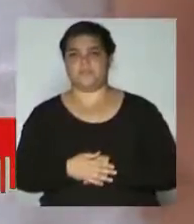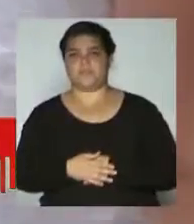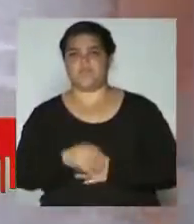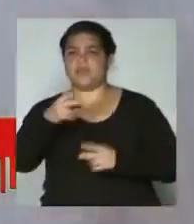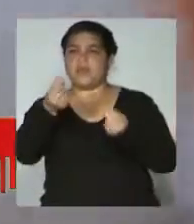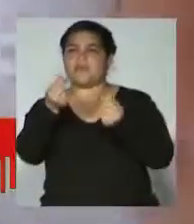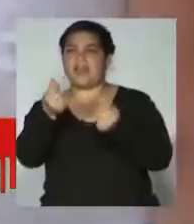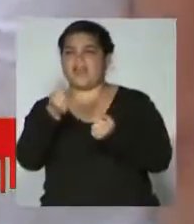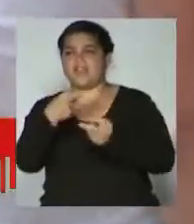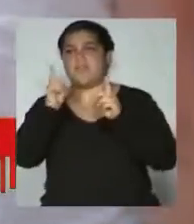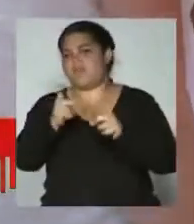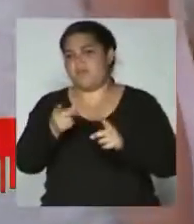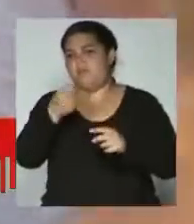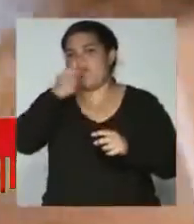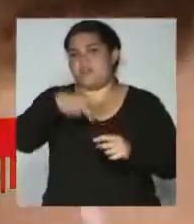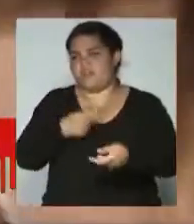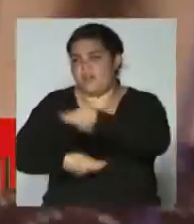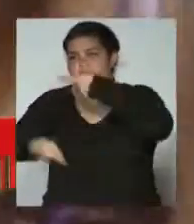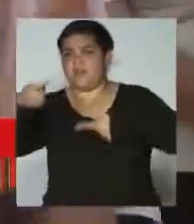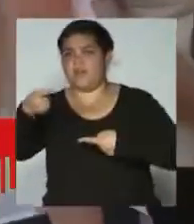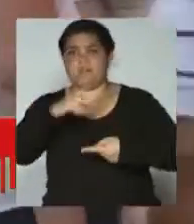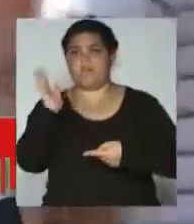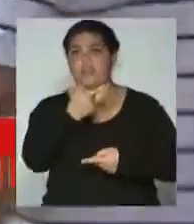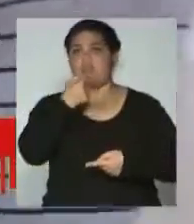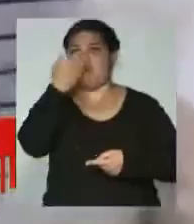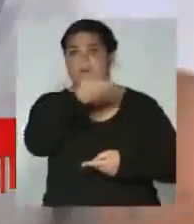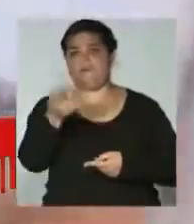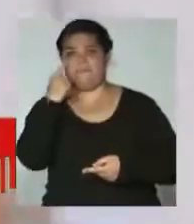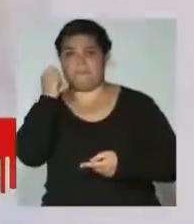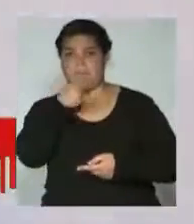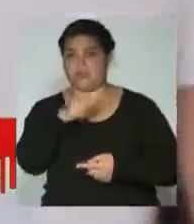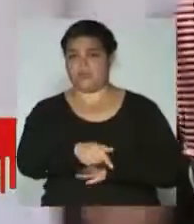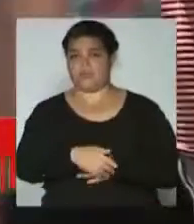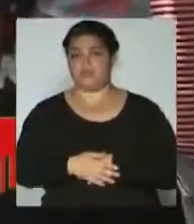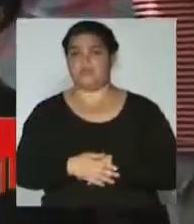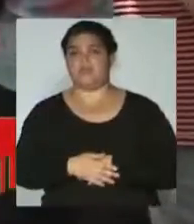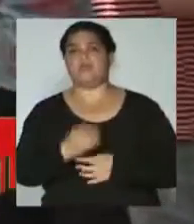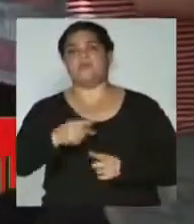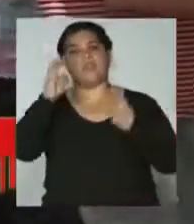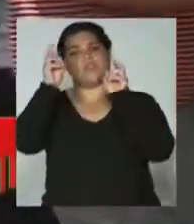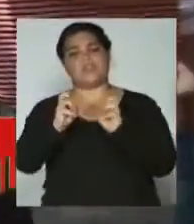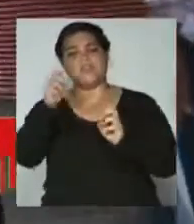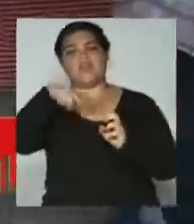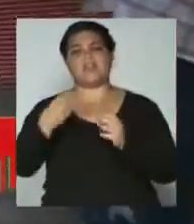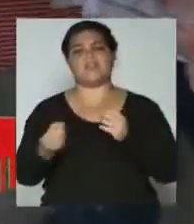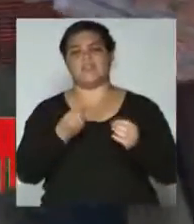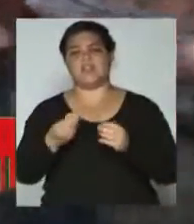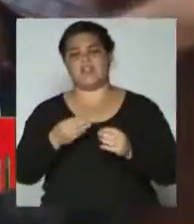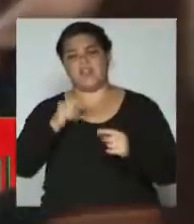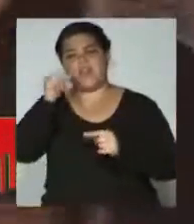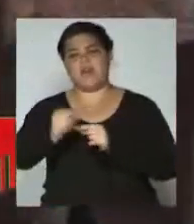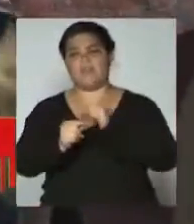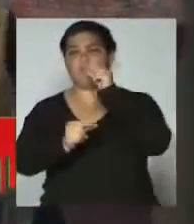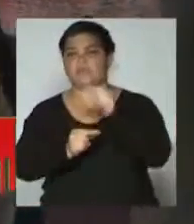dinero que retorna, y en mayor número para todos los mendocinos. De todas formas, creo que esto es un tema de los que hay que ir